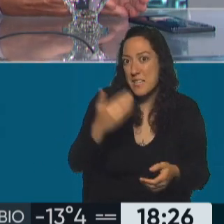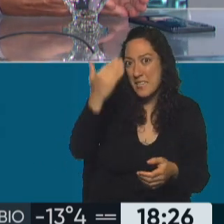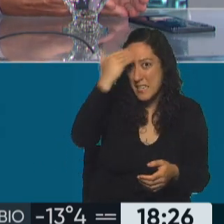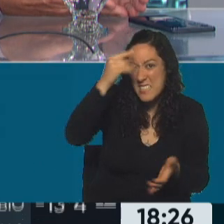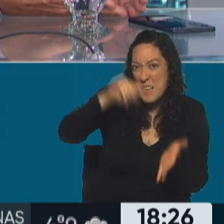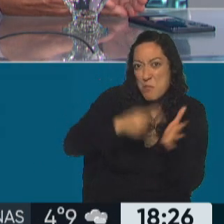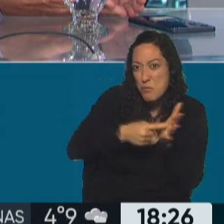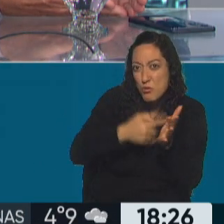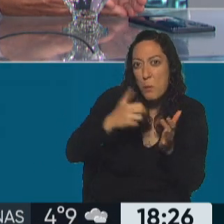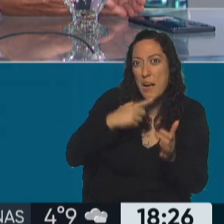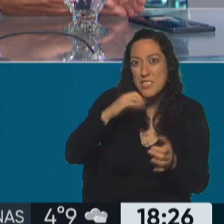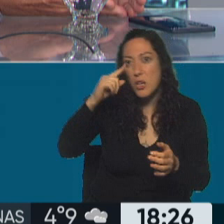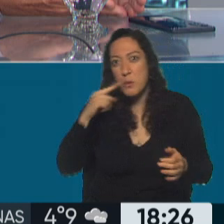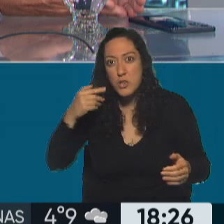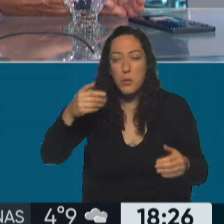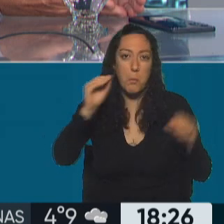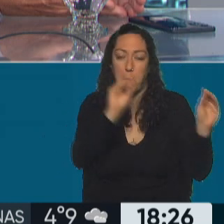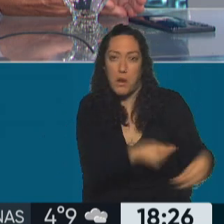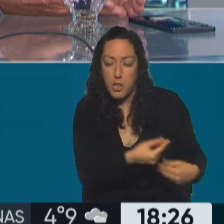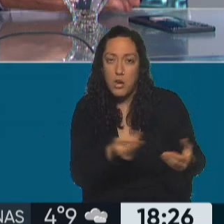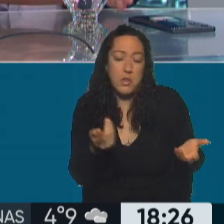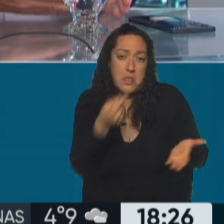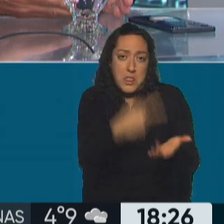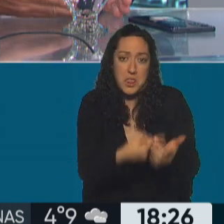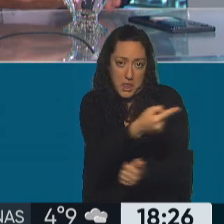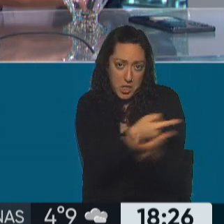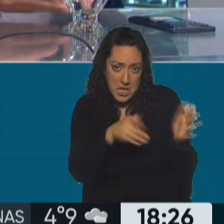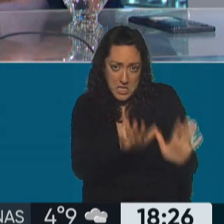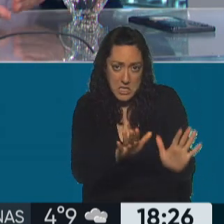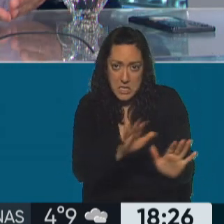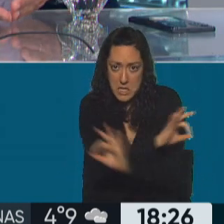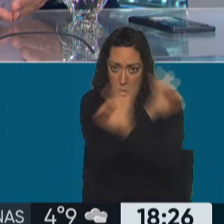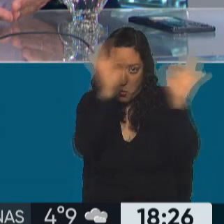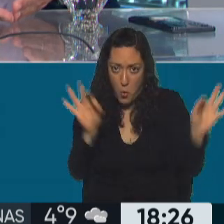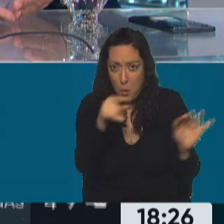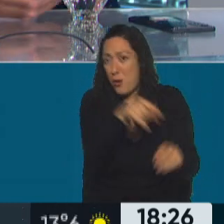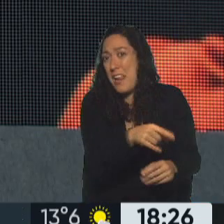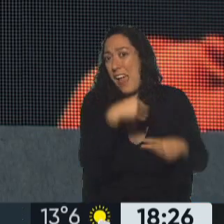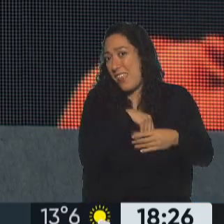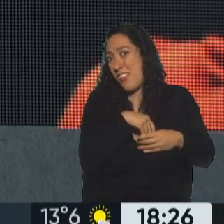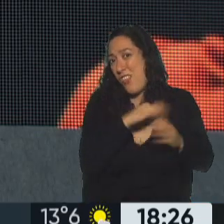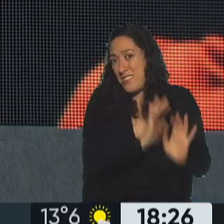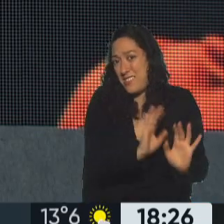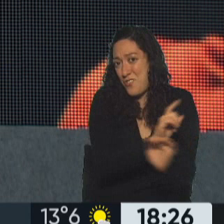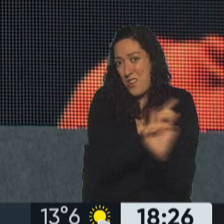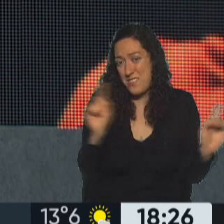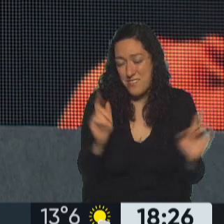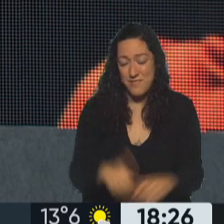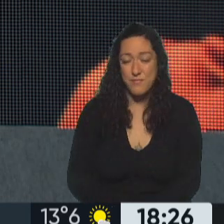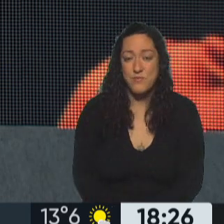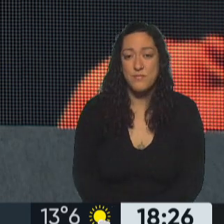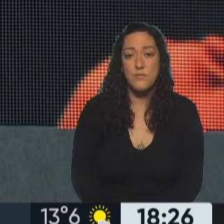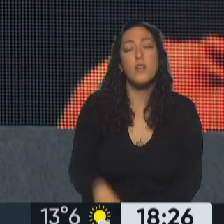puntos en las PASO con Alberto Fernández y no tomó ninguna medida de estas. Entonces no lo siente. A mí me gustaría preguntarle, Marcelo, por